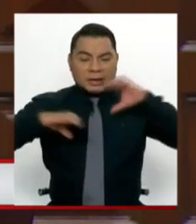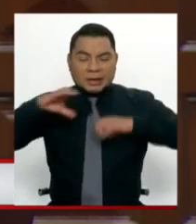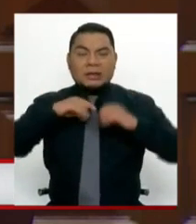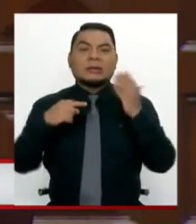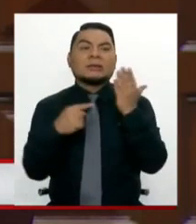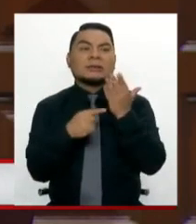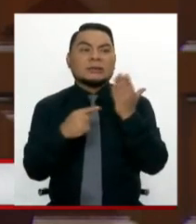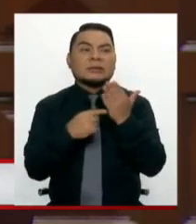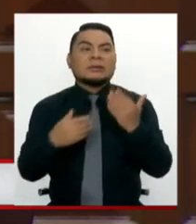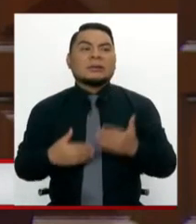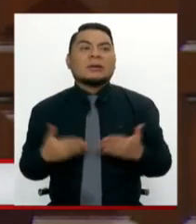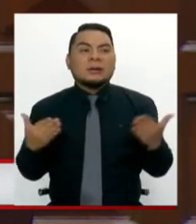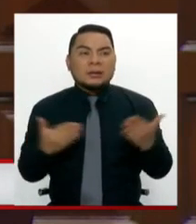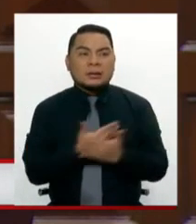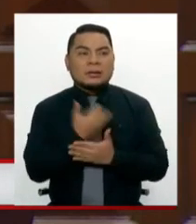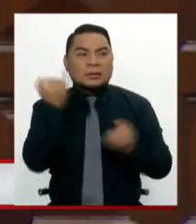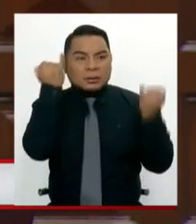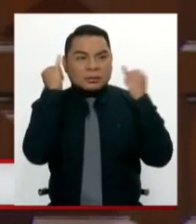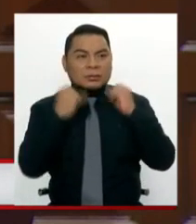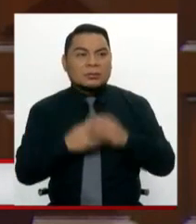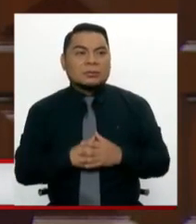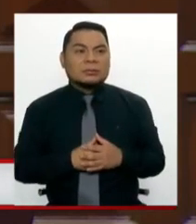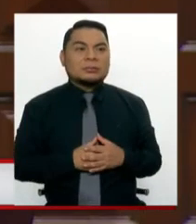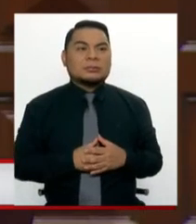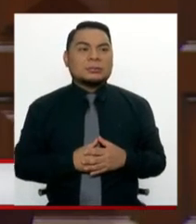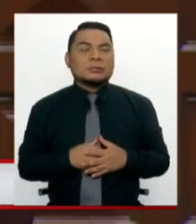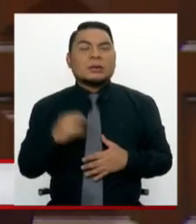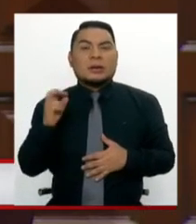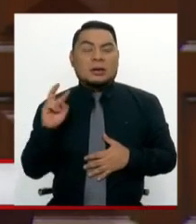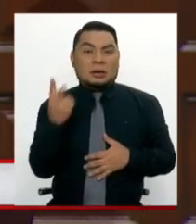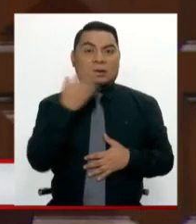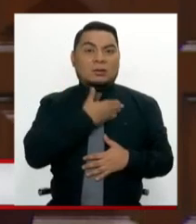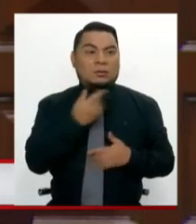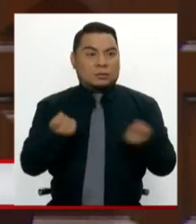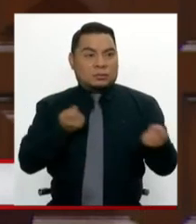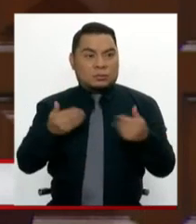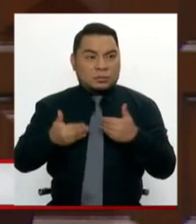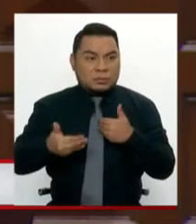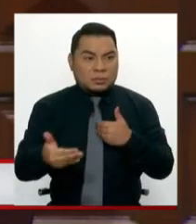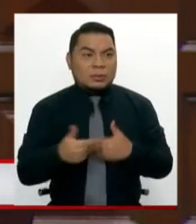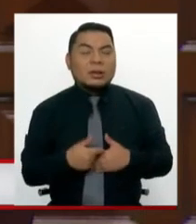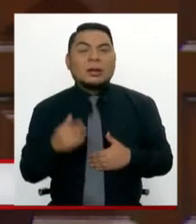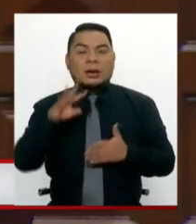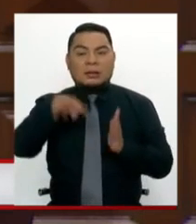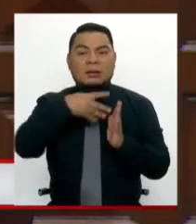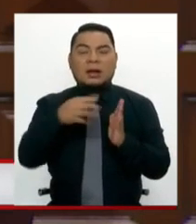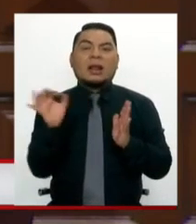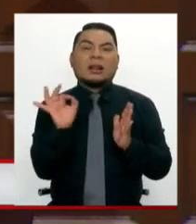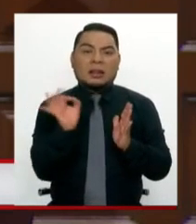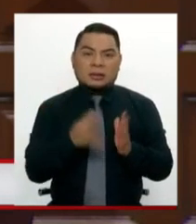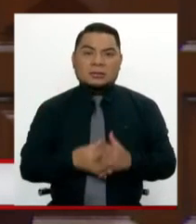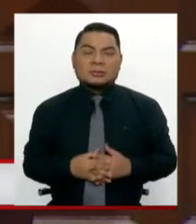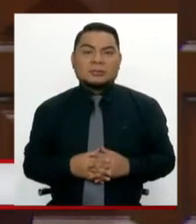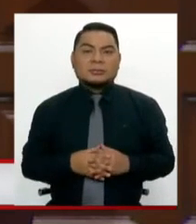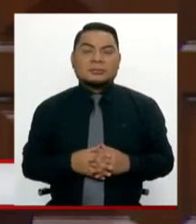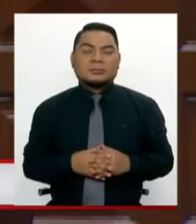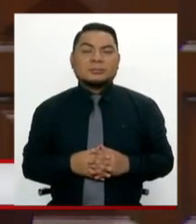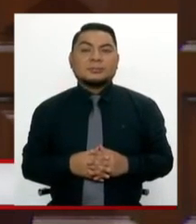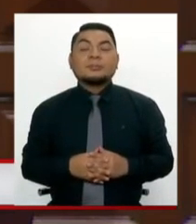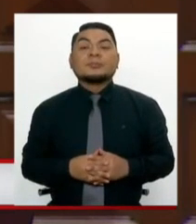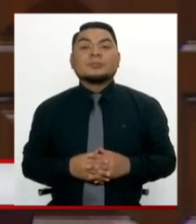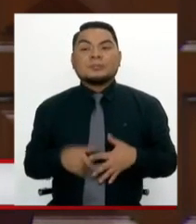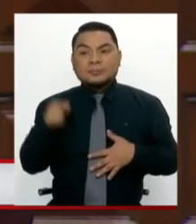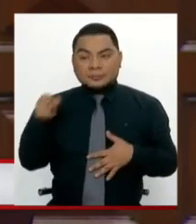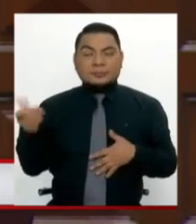Tecnología e Innovación, que en la segunda legislatura no fue agendada. A través del